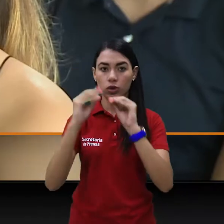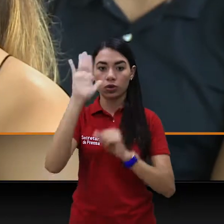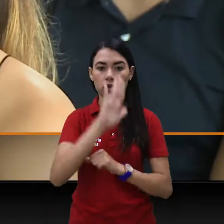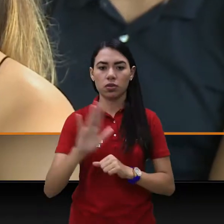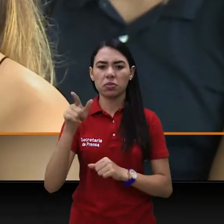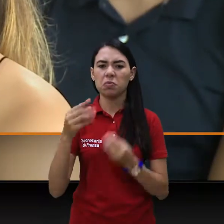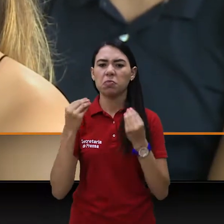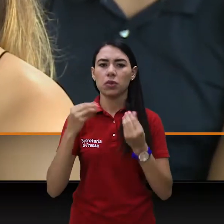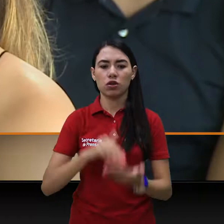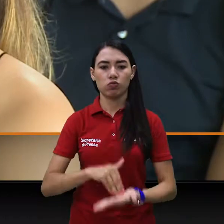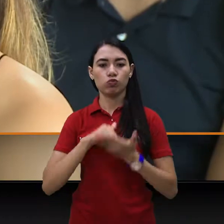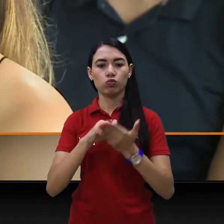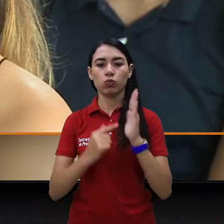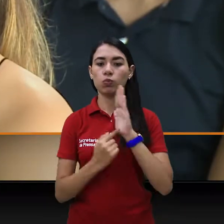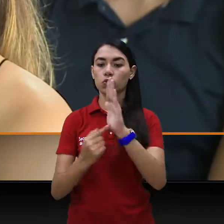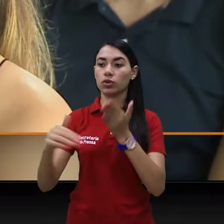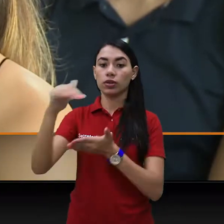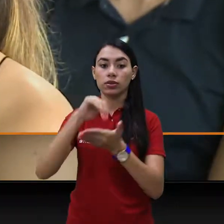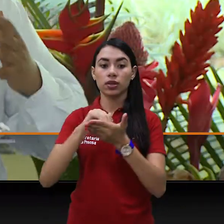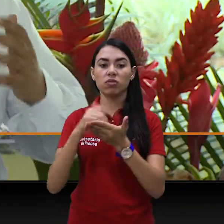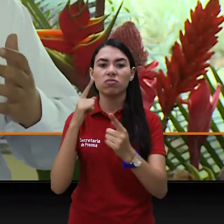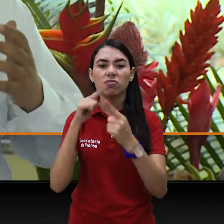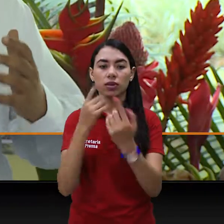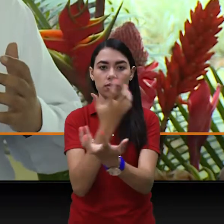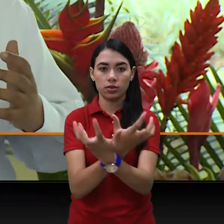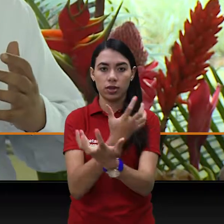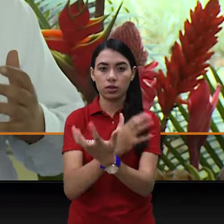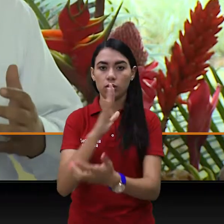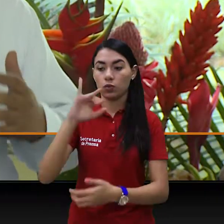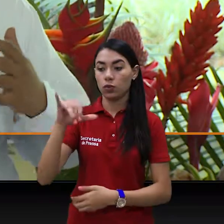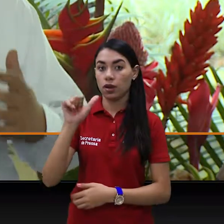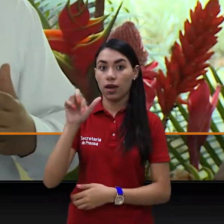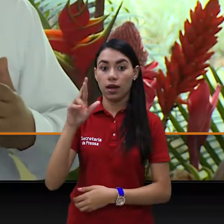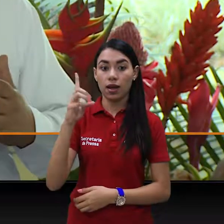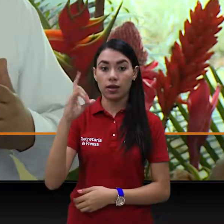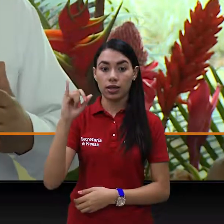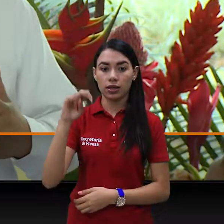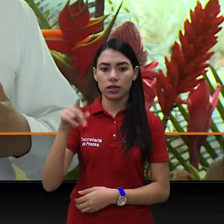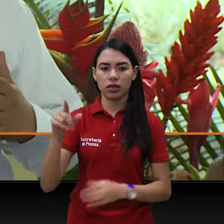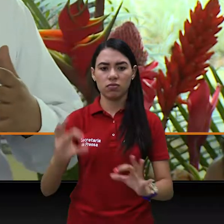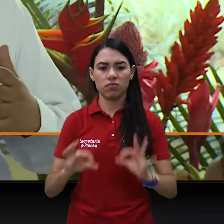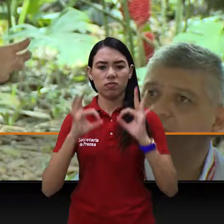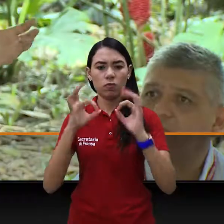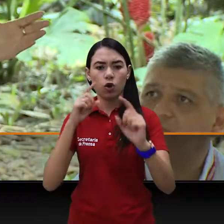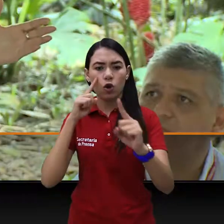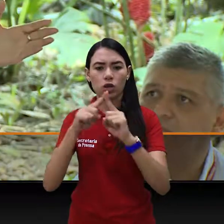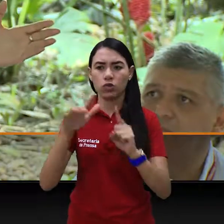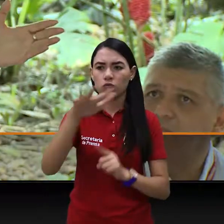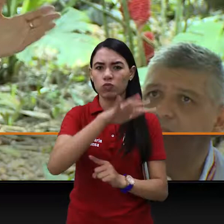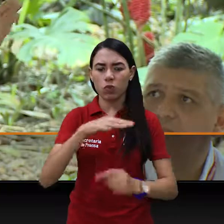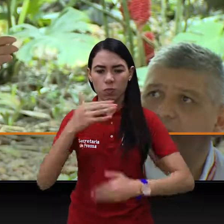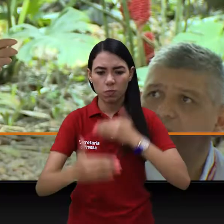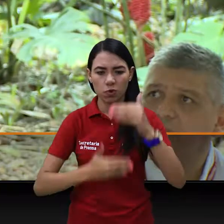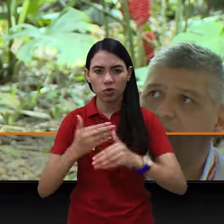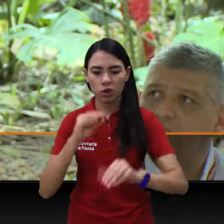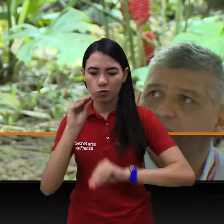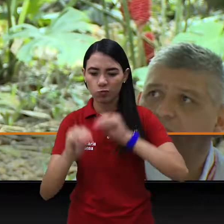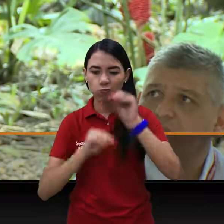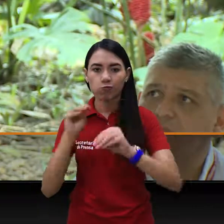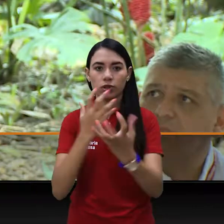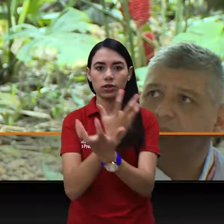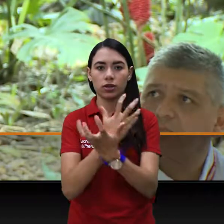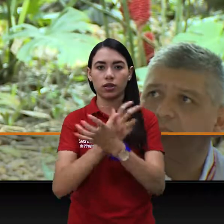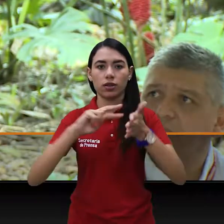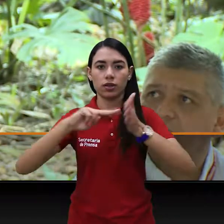el desarrollo de la ciencia y la tecnología. A través de la Secretaría TIC se gestiona la presentación de los proyectos priorizados en el Plan y